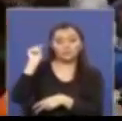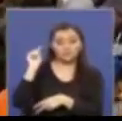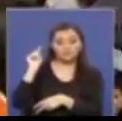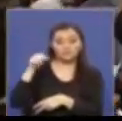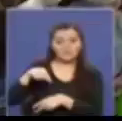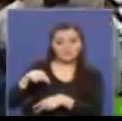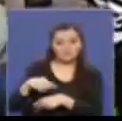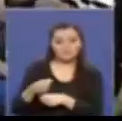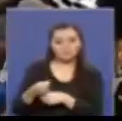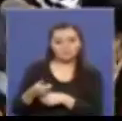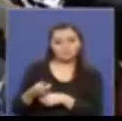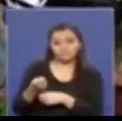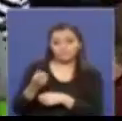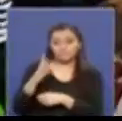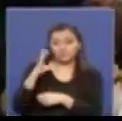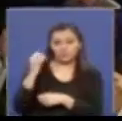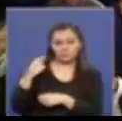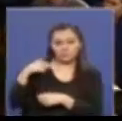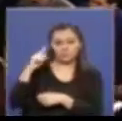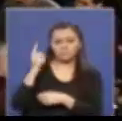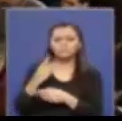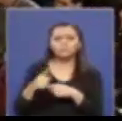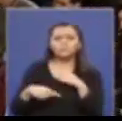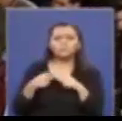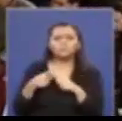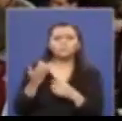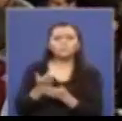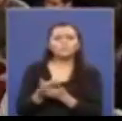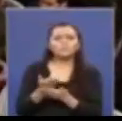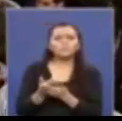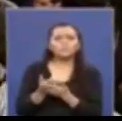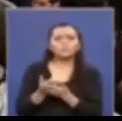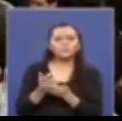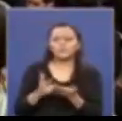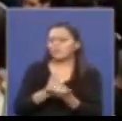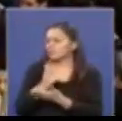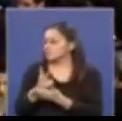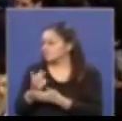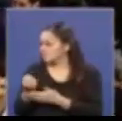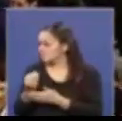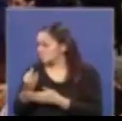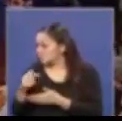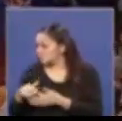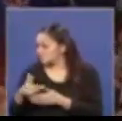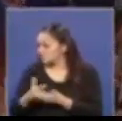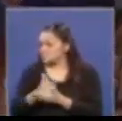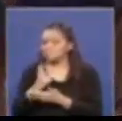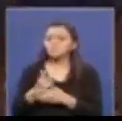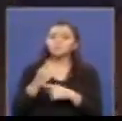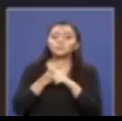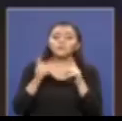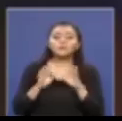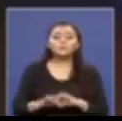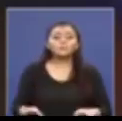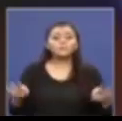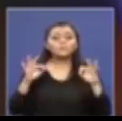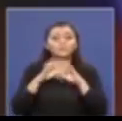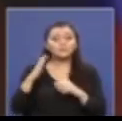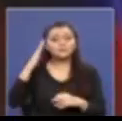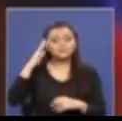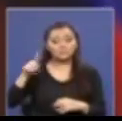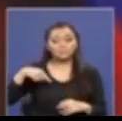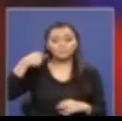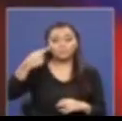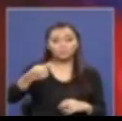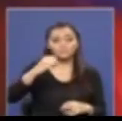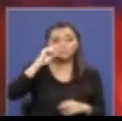la carchense es bastante importante. No sé cuánto será la economía carchense, si me pueden averiguar, pero es bastante importante permitir hasta el próximo